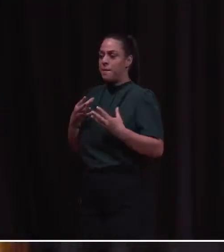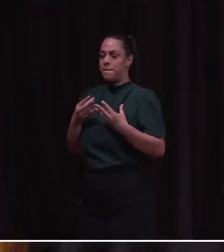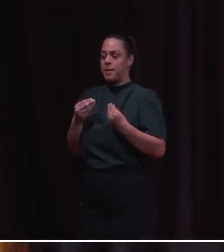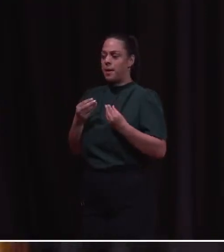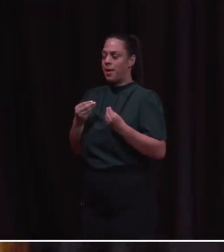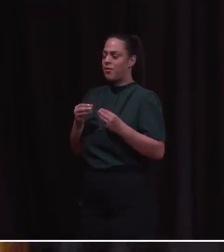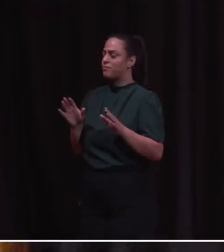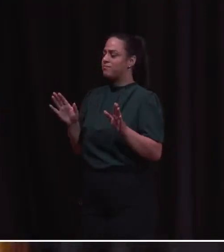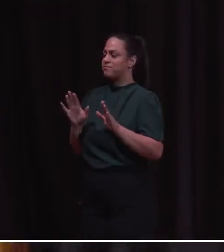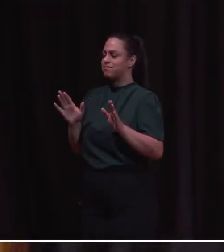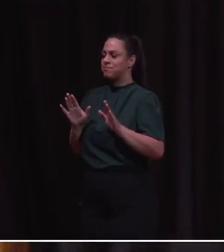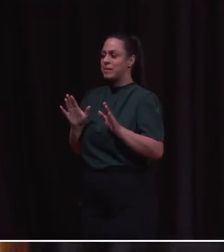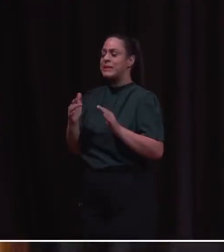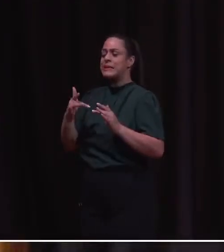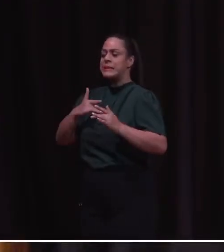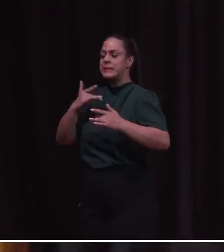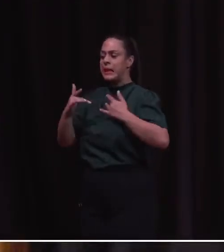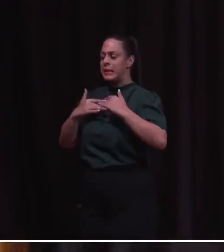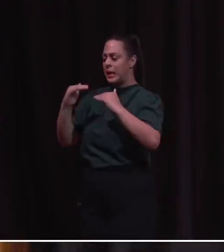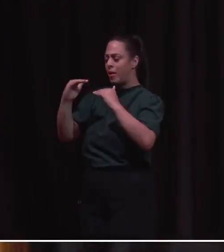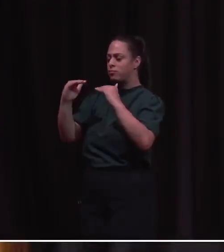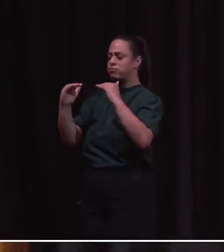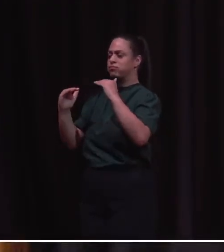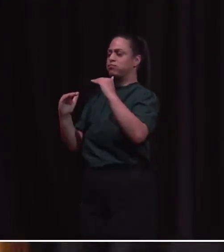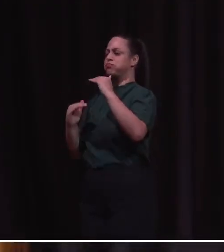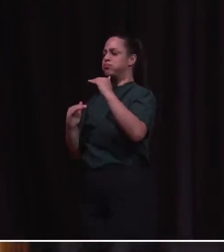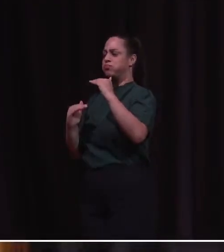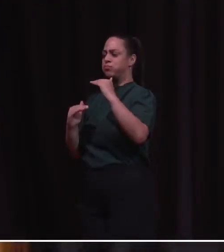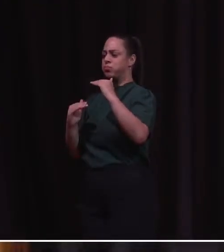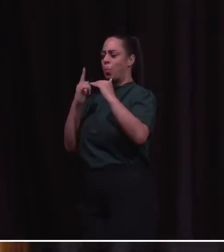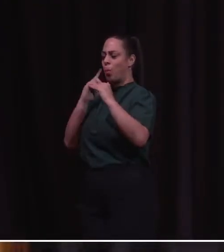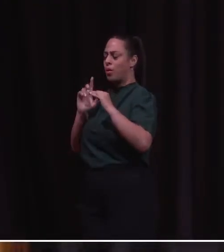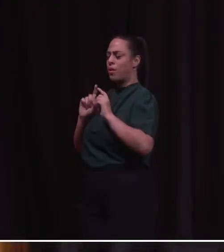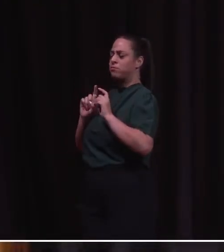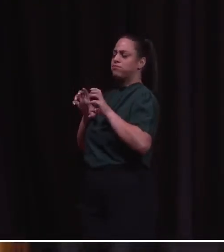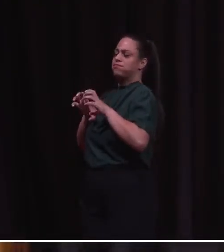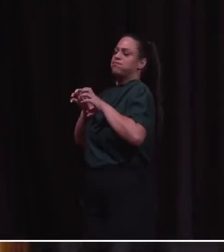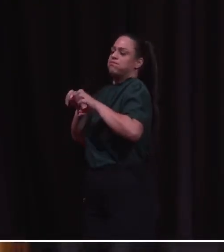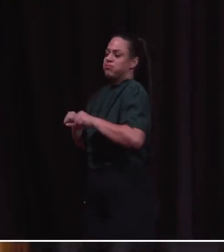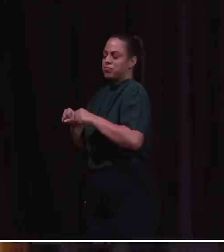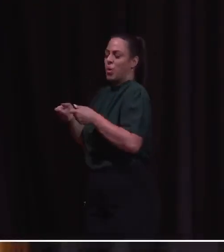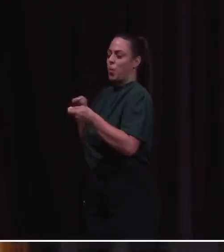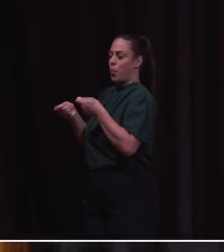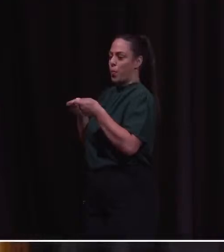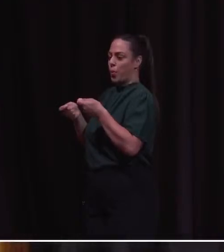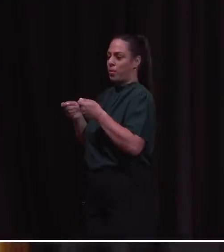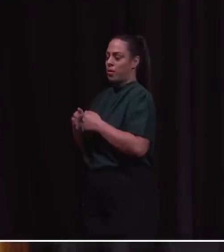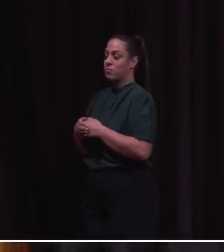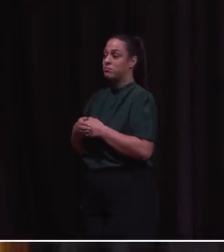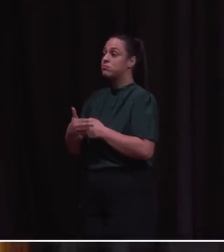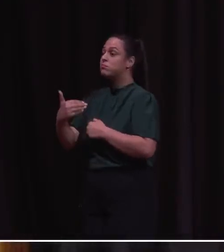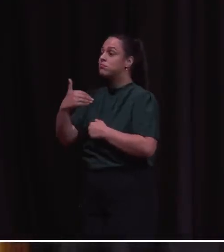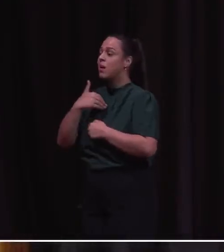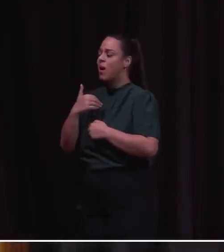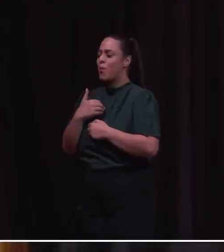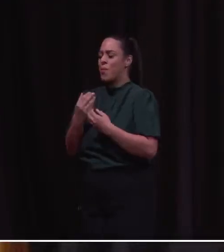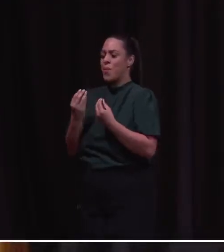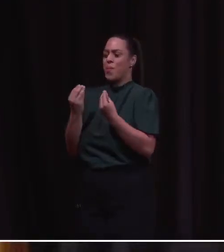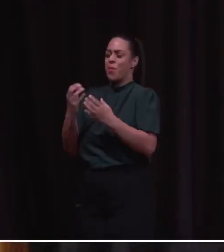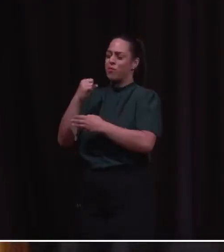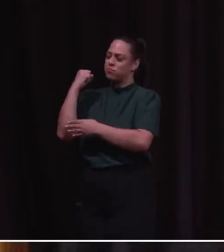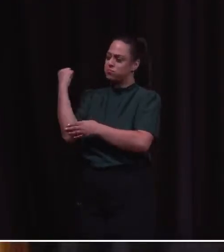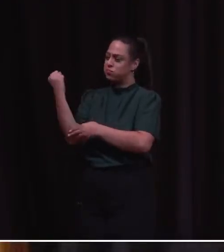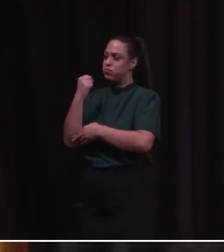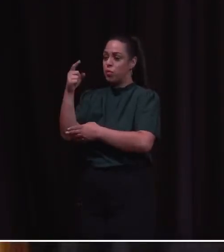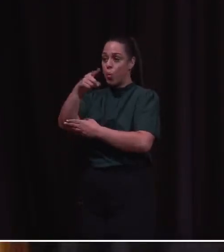una amenaza sistemática de poder. Frente a la ola de violencia contra las mujeres de la cual